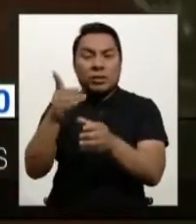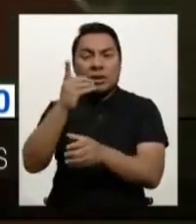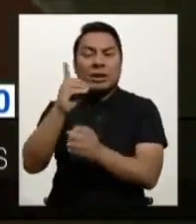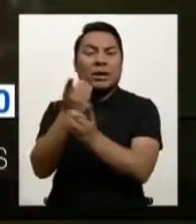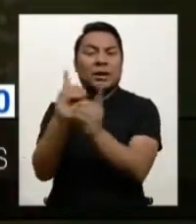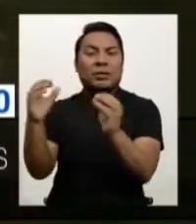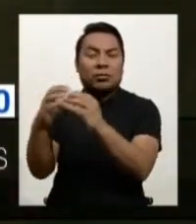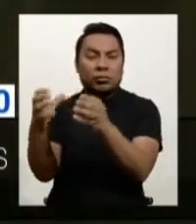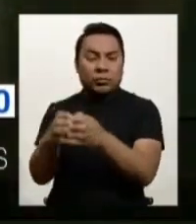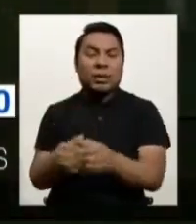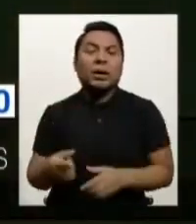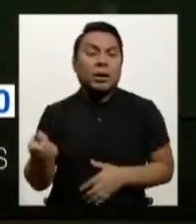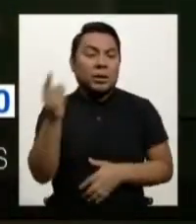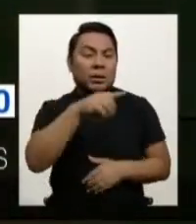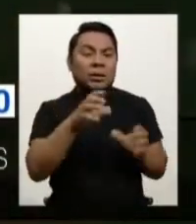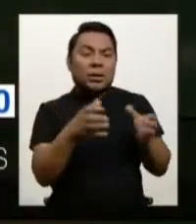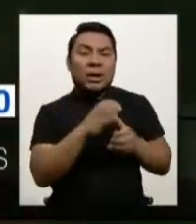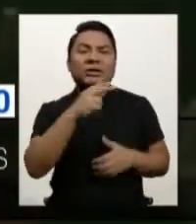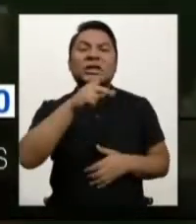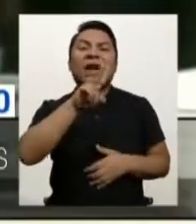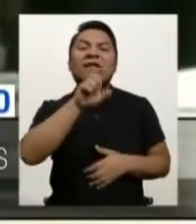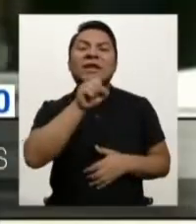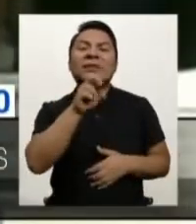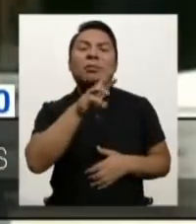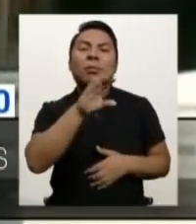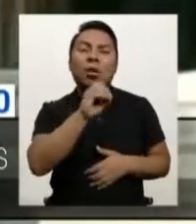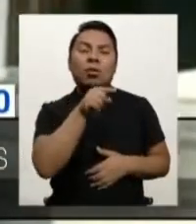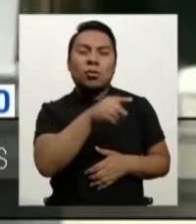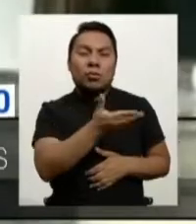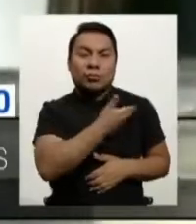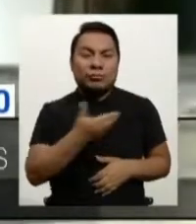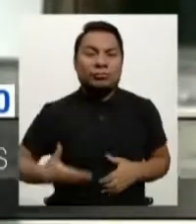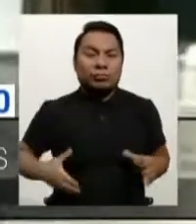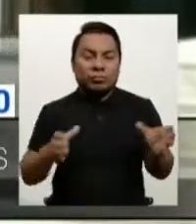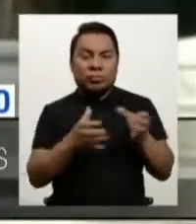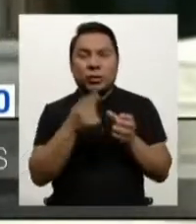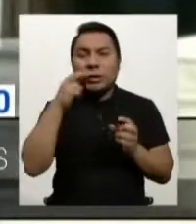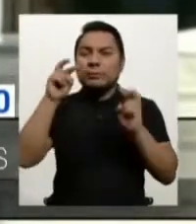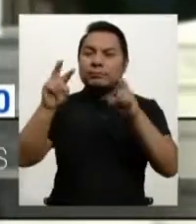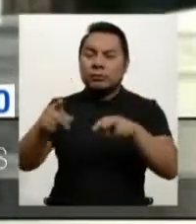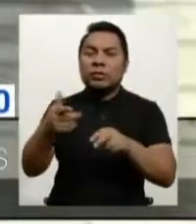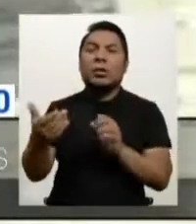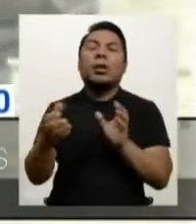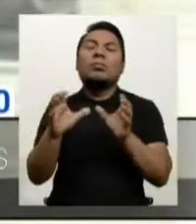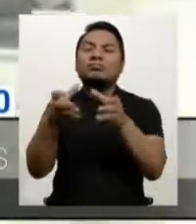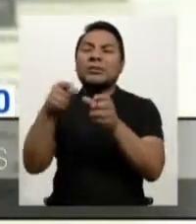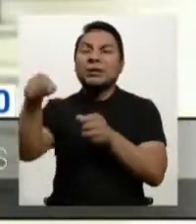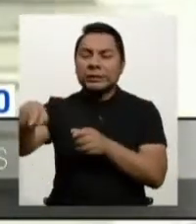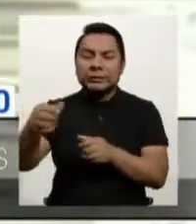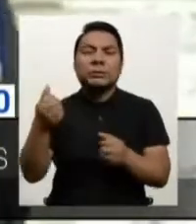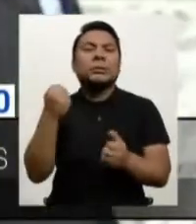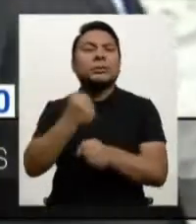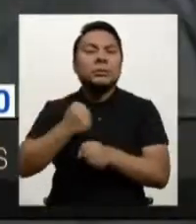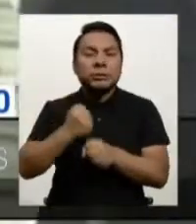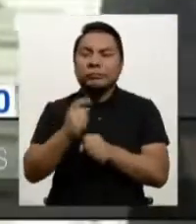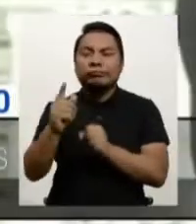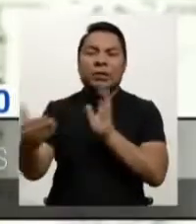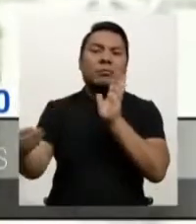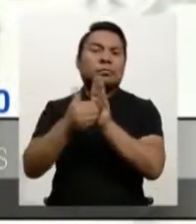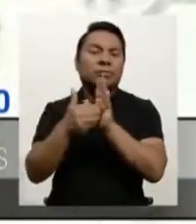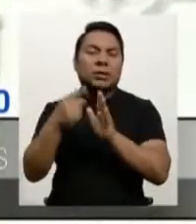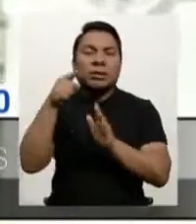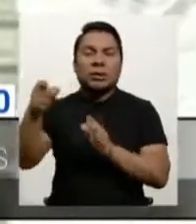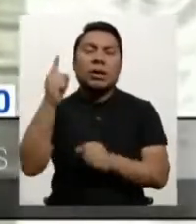por el chavismo pone al descubierto las graves diferencias al interior de la opositora Mesa de la Unidad Democrática y que han